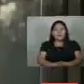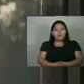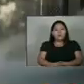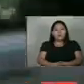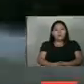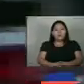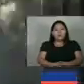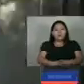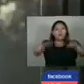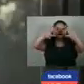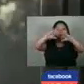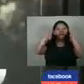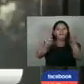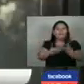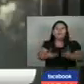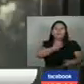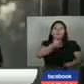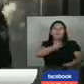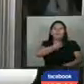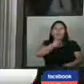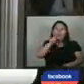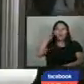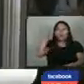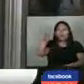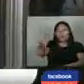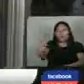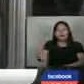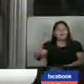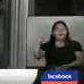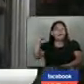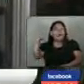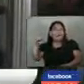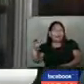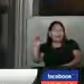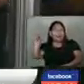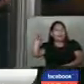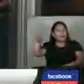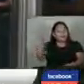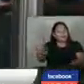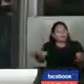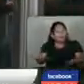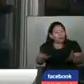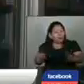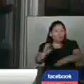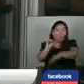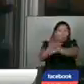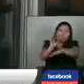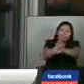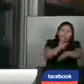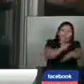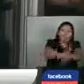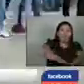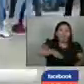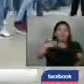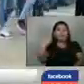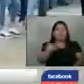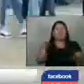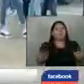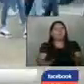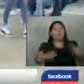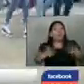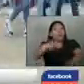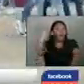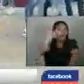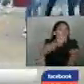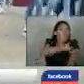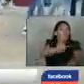En noticias internacionales, la Administración de Alimentos y Medicamentos de los Estados Unidos recomendó la aplicación de la vacuna de refuerzo